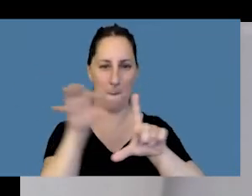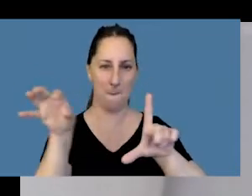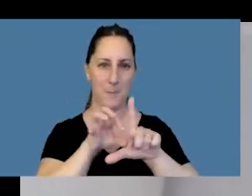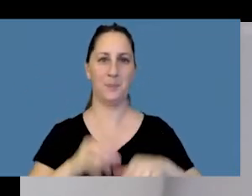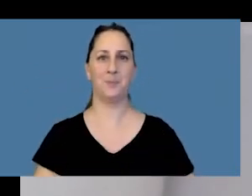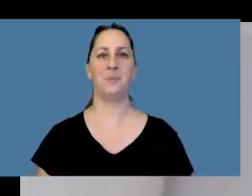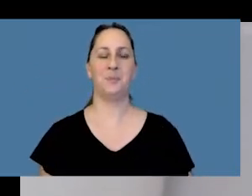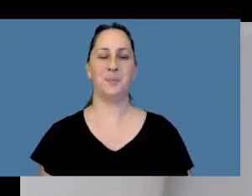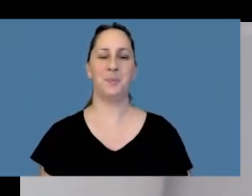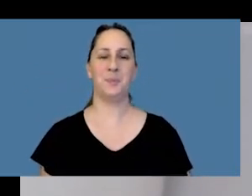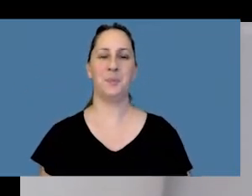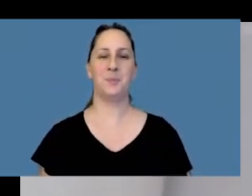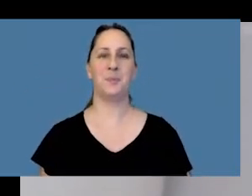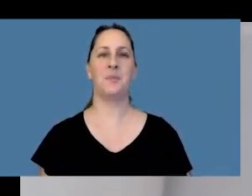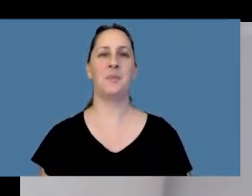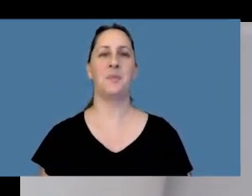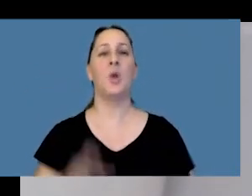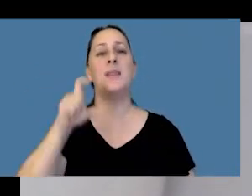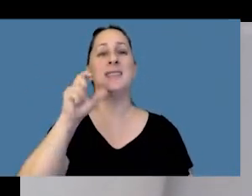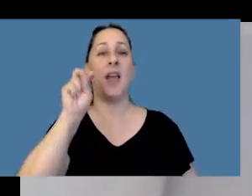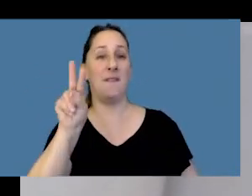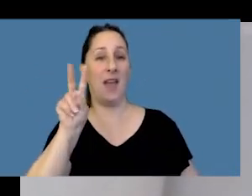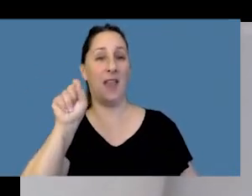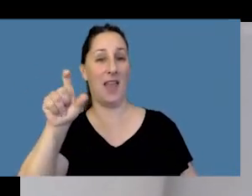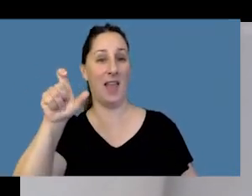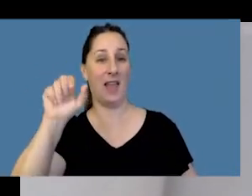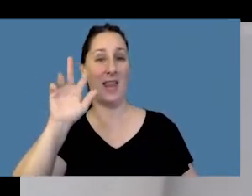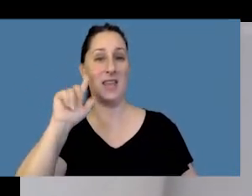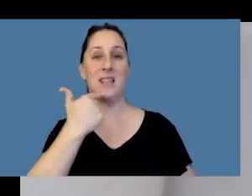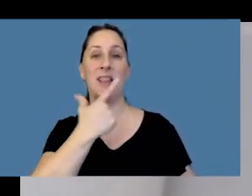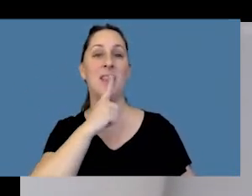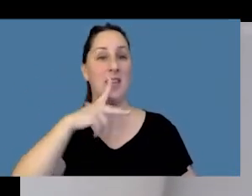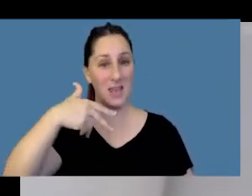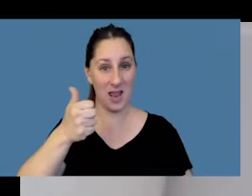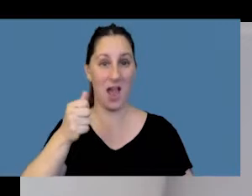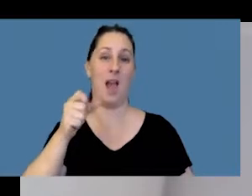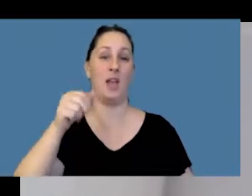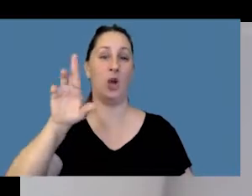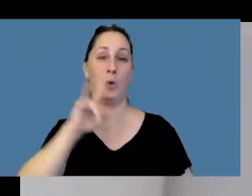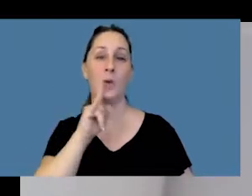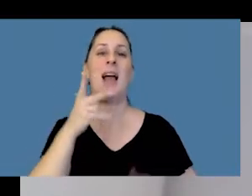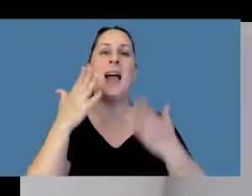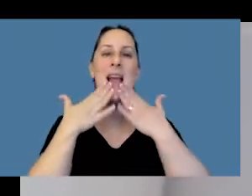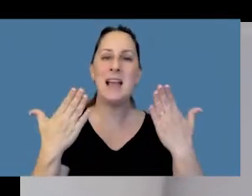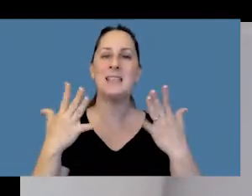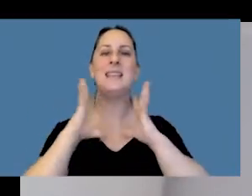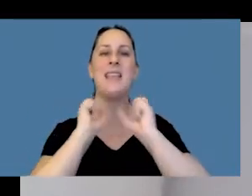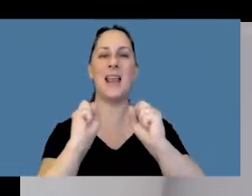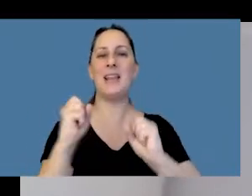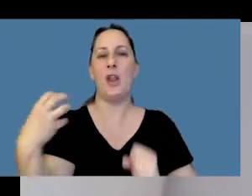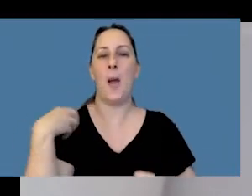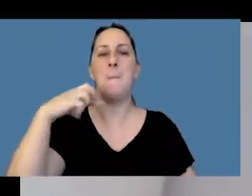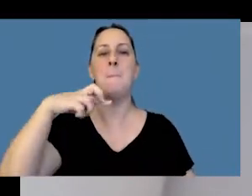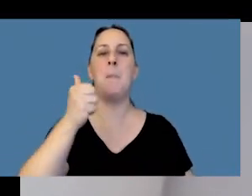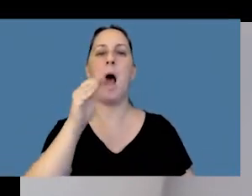bueno, antes de leerles un poquito del currículum, acá de las expositoras, también quiero agradecerles, como siempre, a nuestro secretario general Pablo Flores,